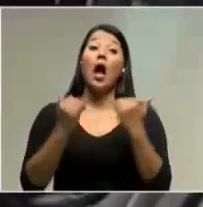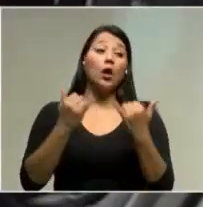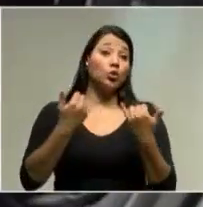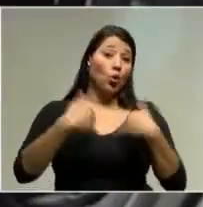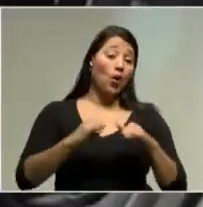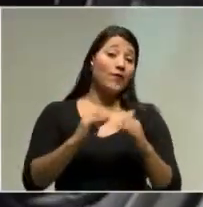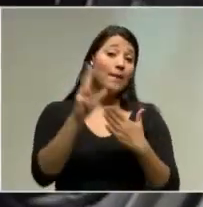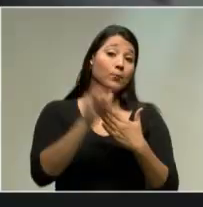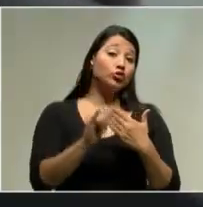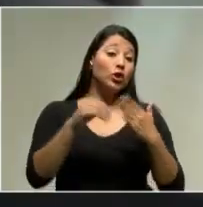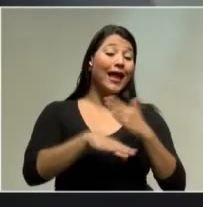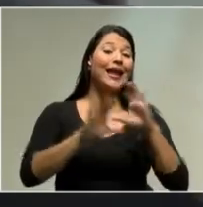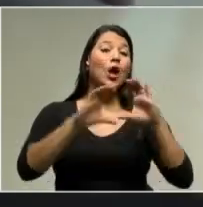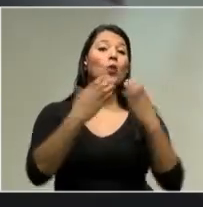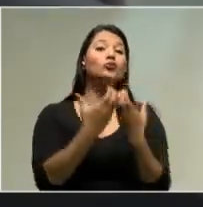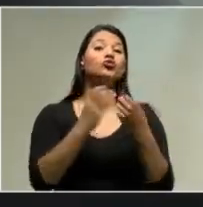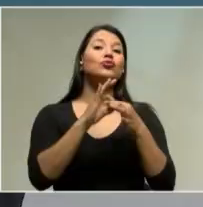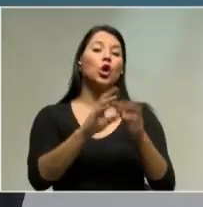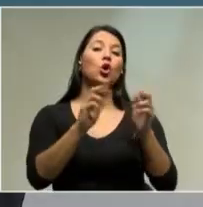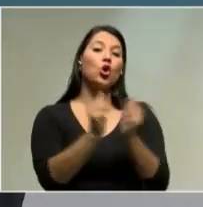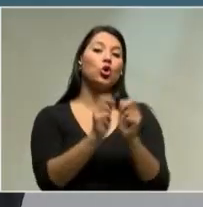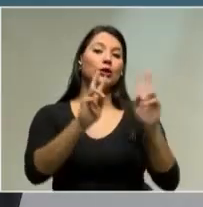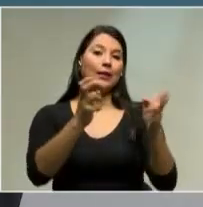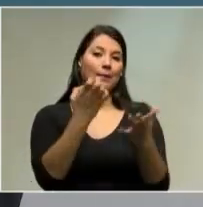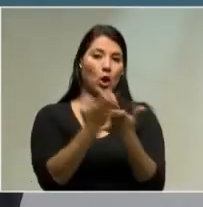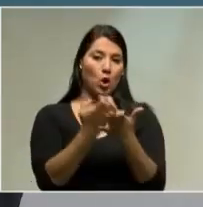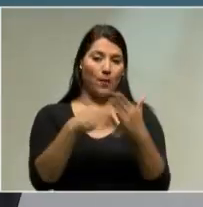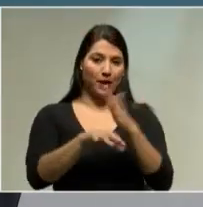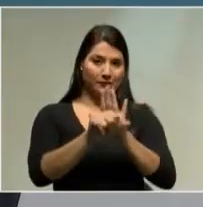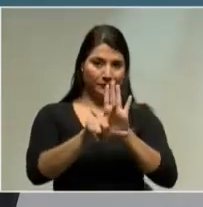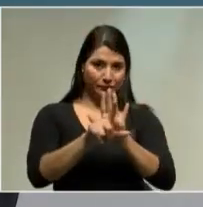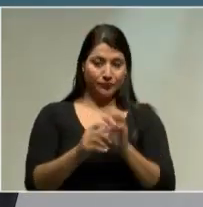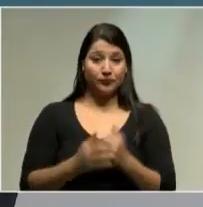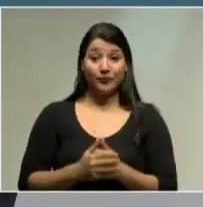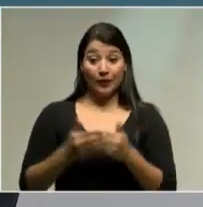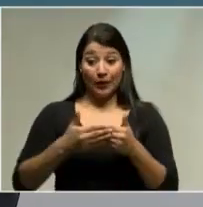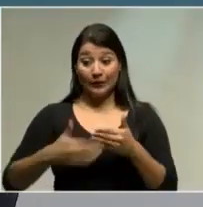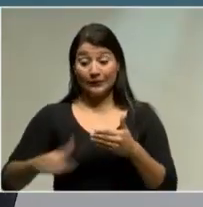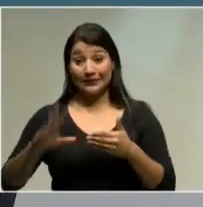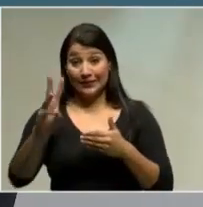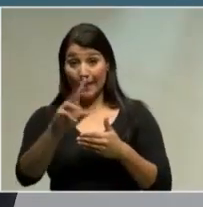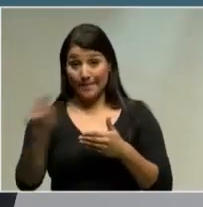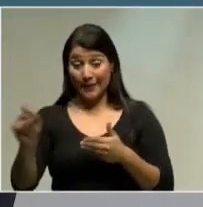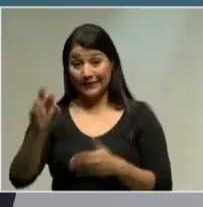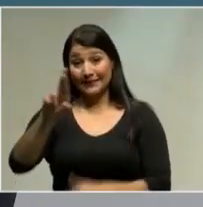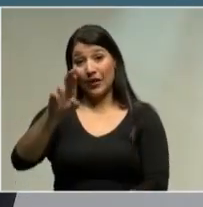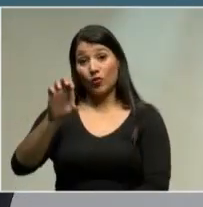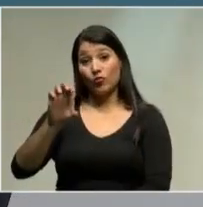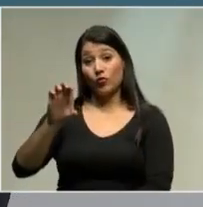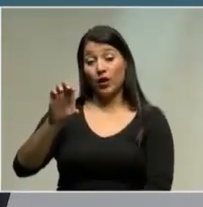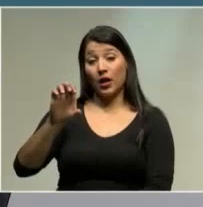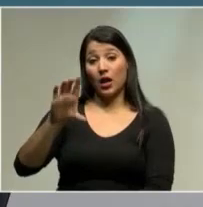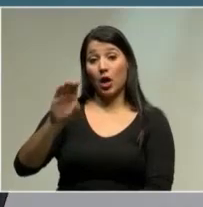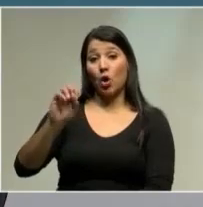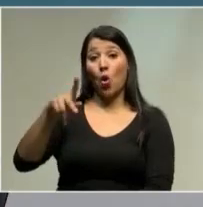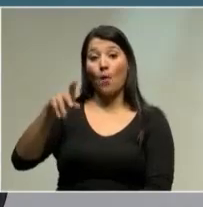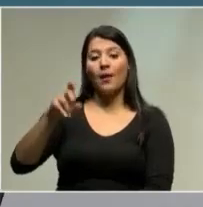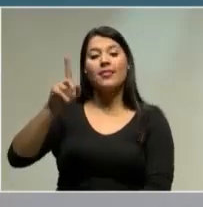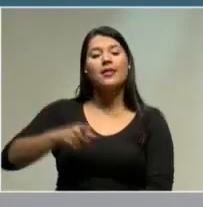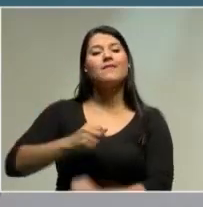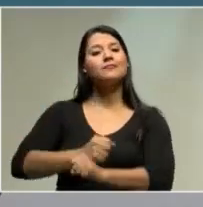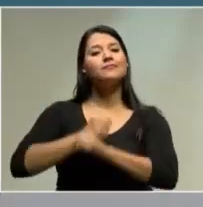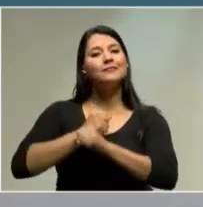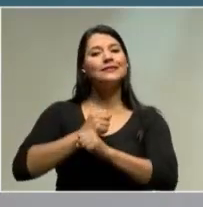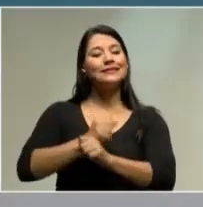trámite en la Comisión de Asuntos Económicos. Y en un plazo de 6 meses, Recope deberá garantizar la seguridad